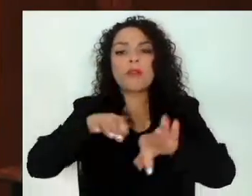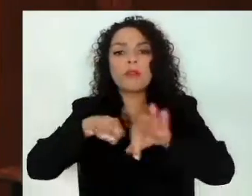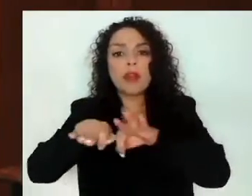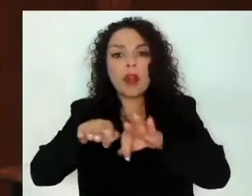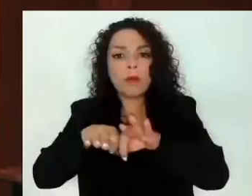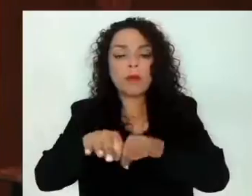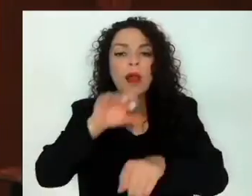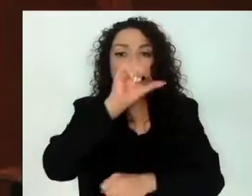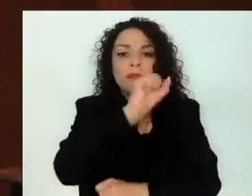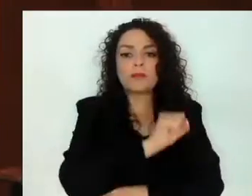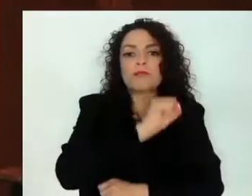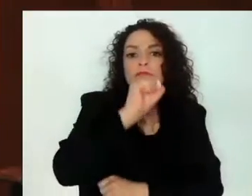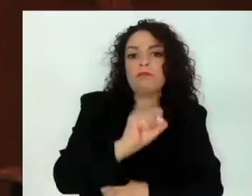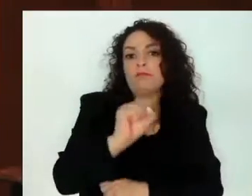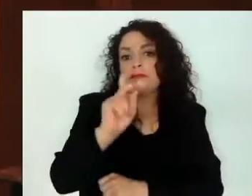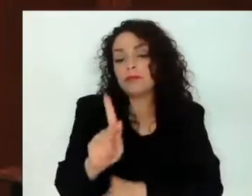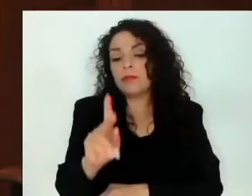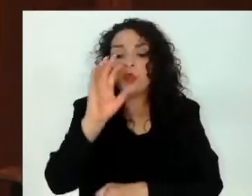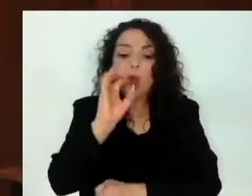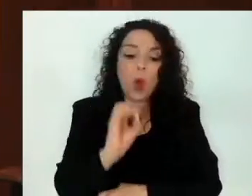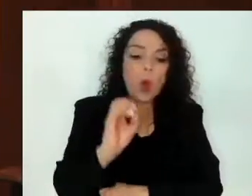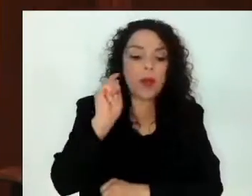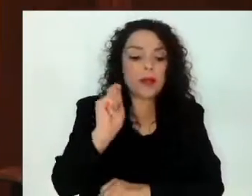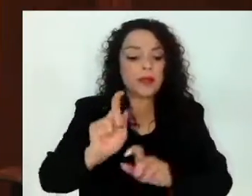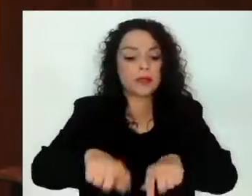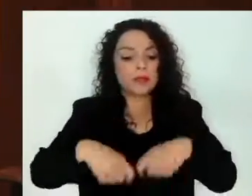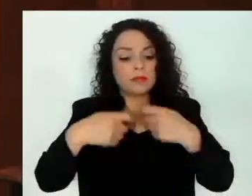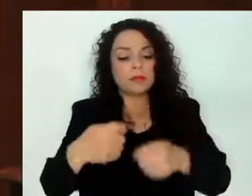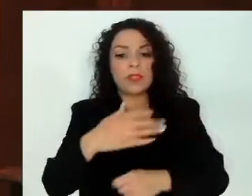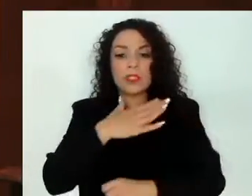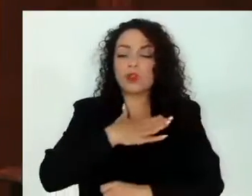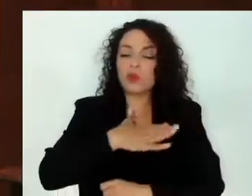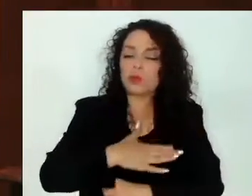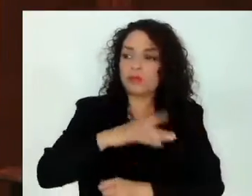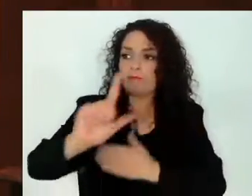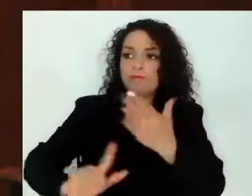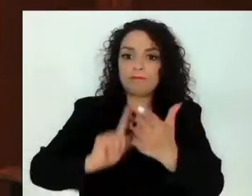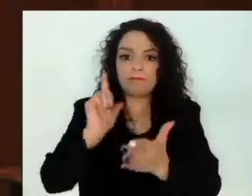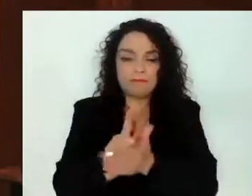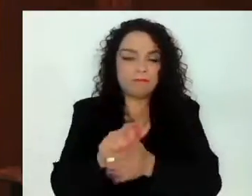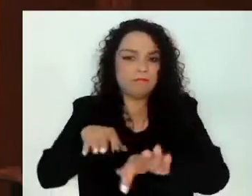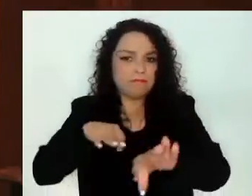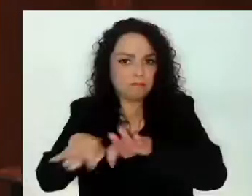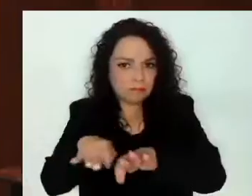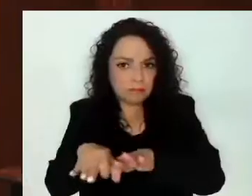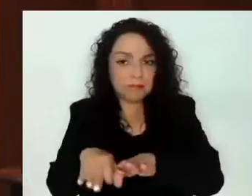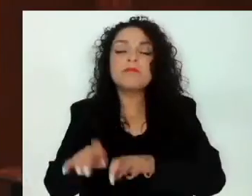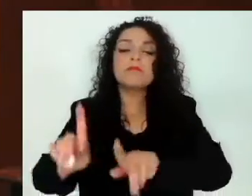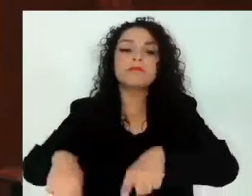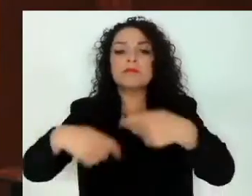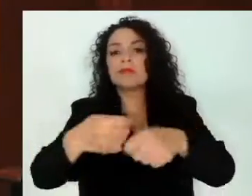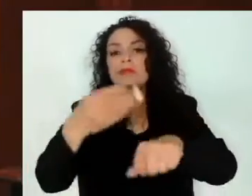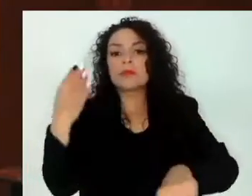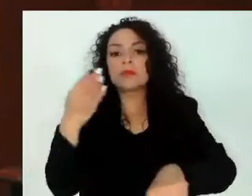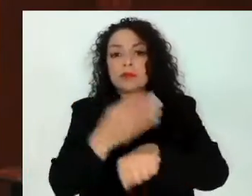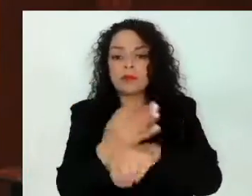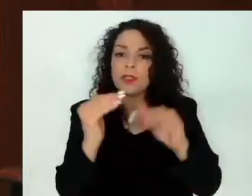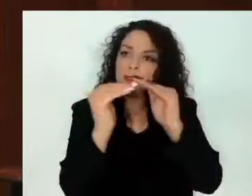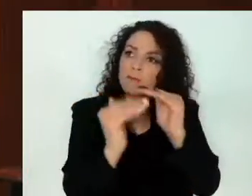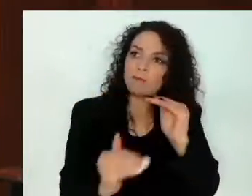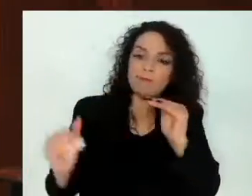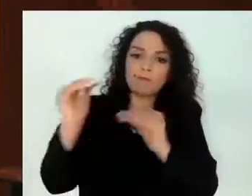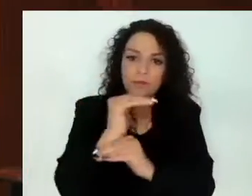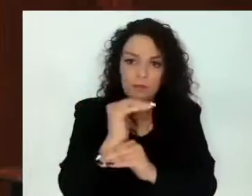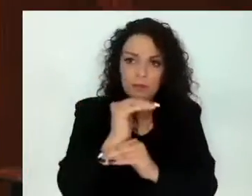de impartición o procuración de justicia, las penas previstas se incrementarán hasta en una